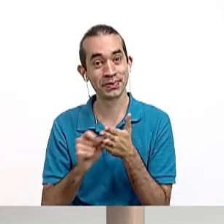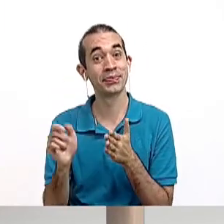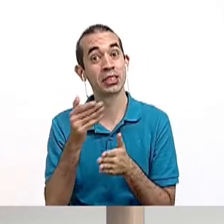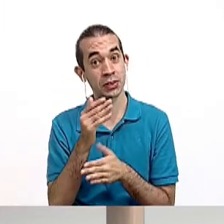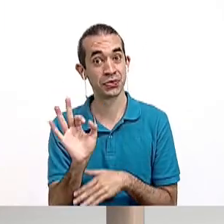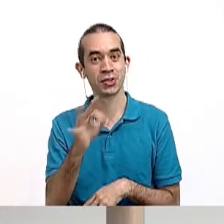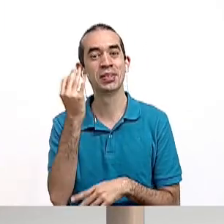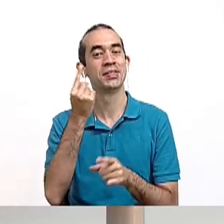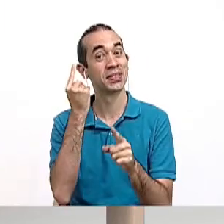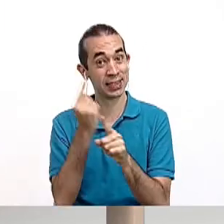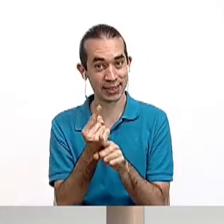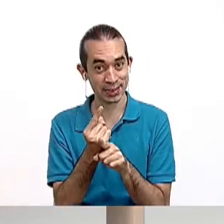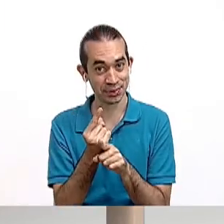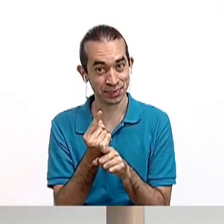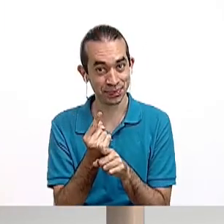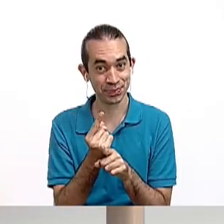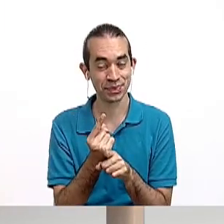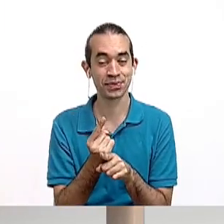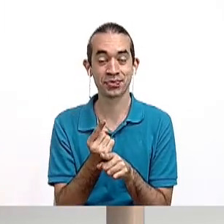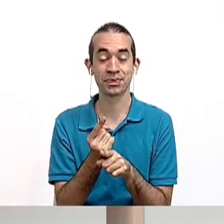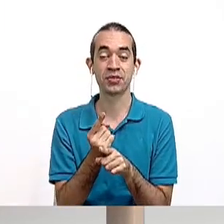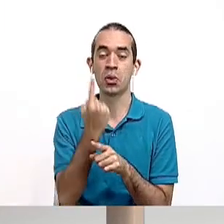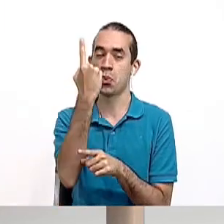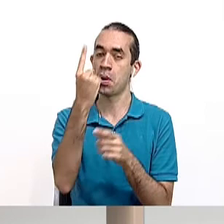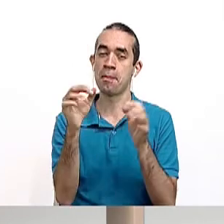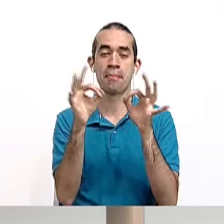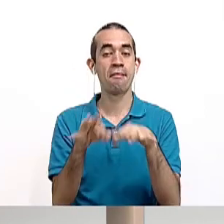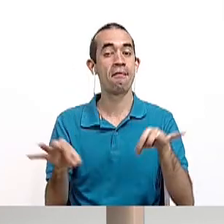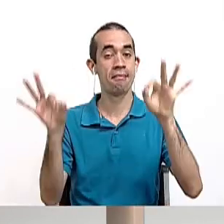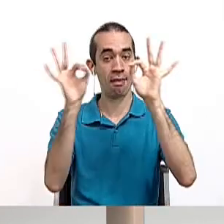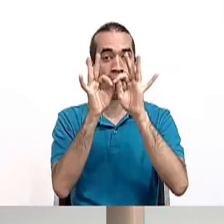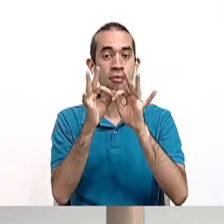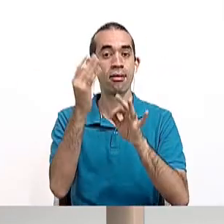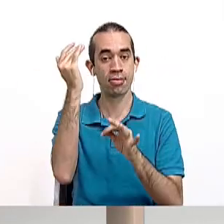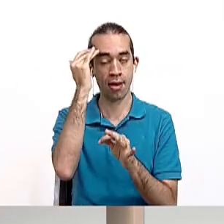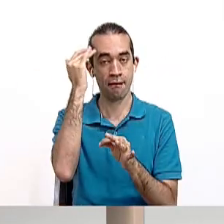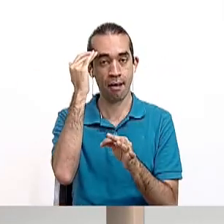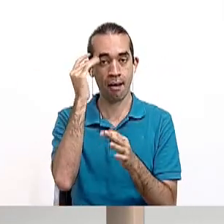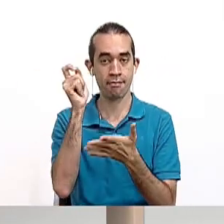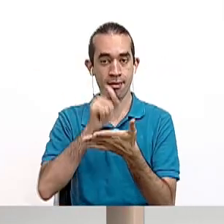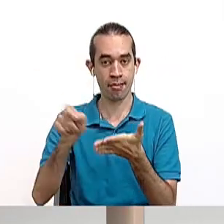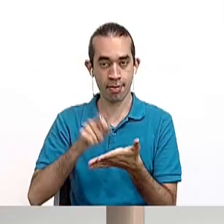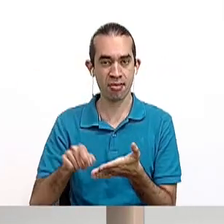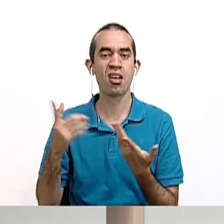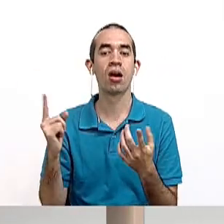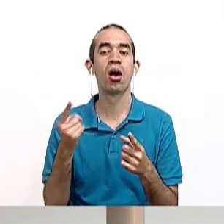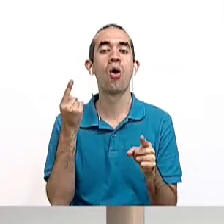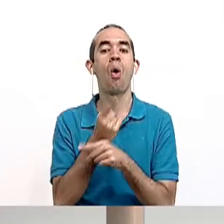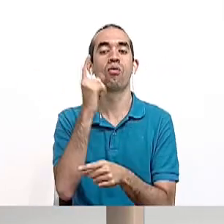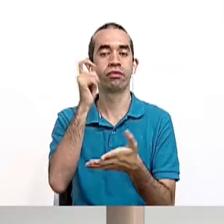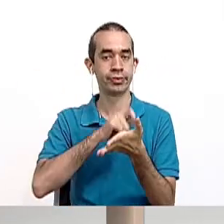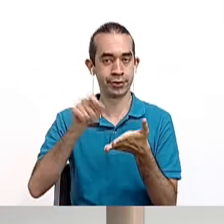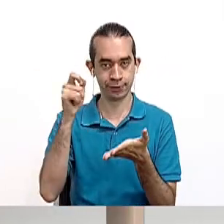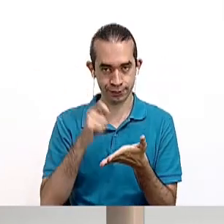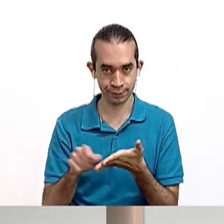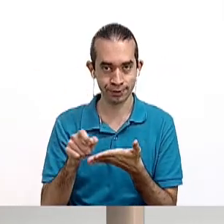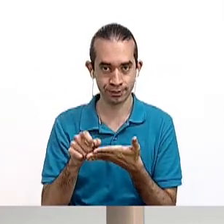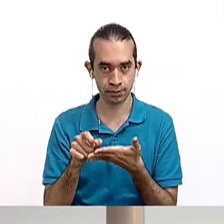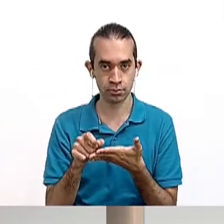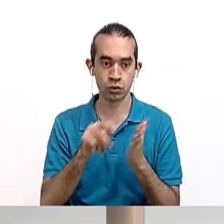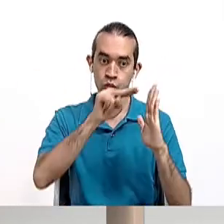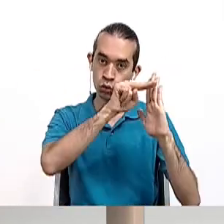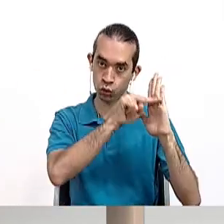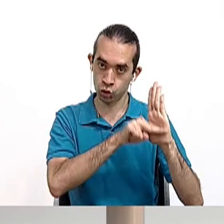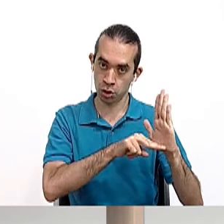manera correcta. Porque uno de los elementos que consideraremos en la producción textual es la ortografía. Sí, las